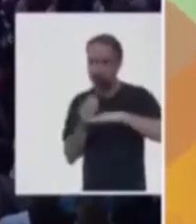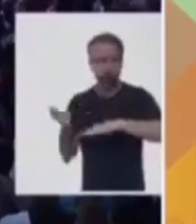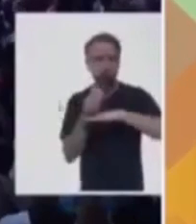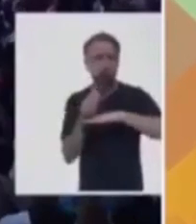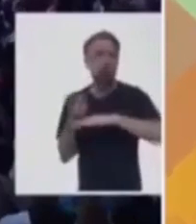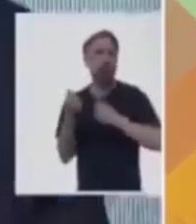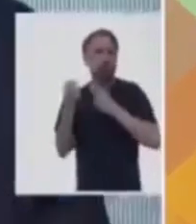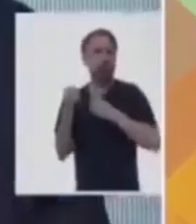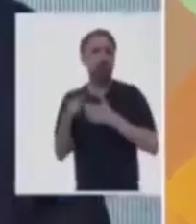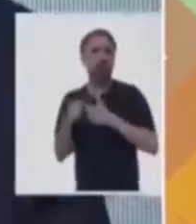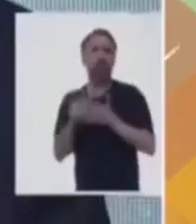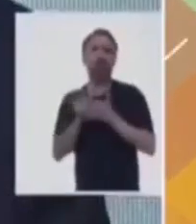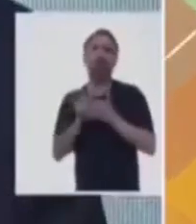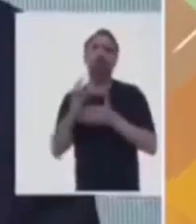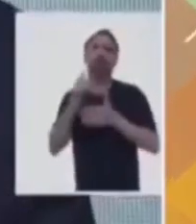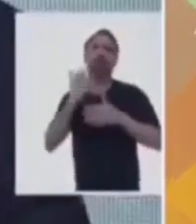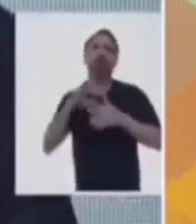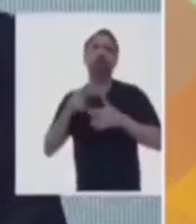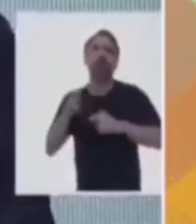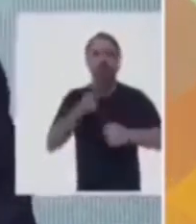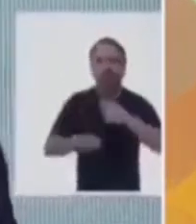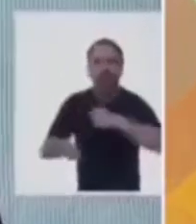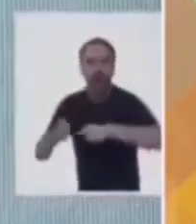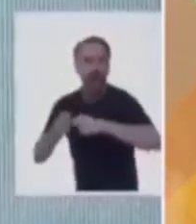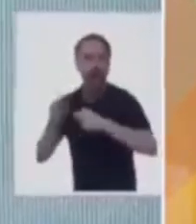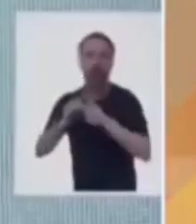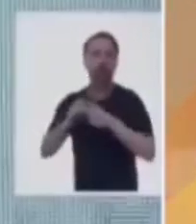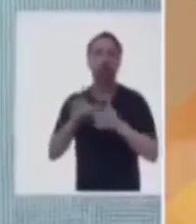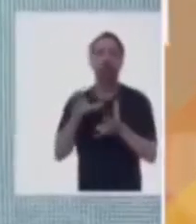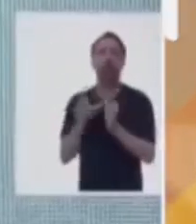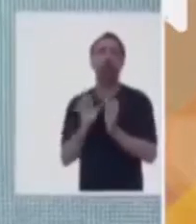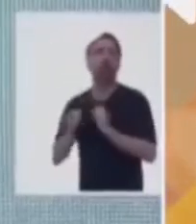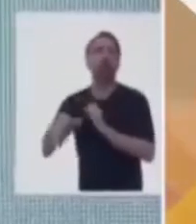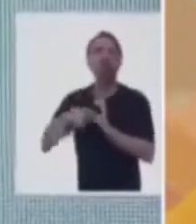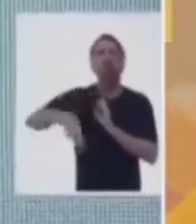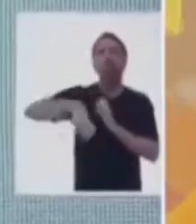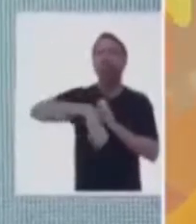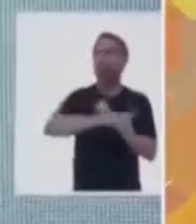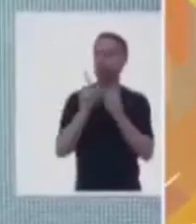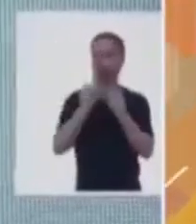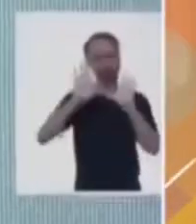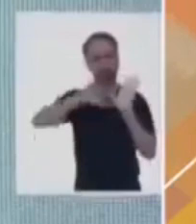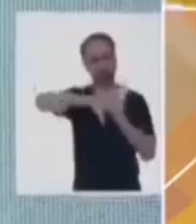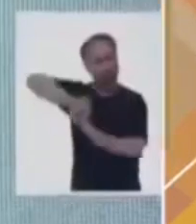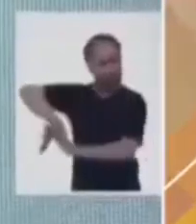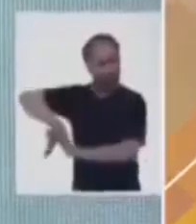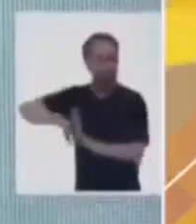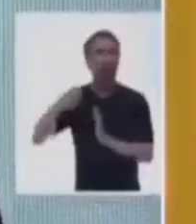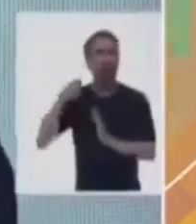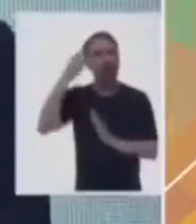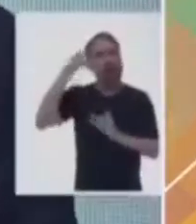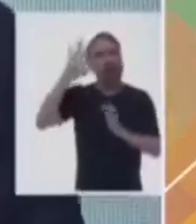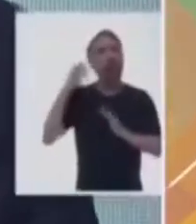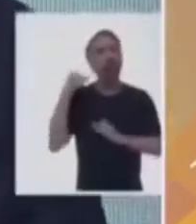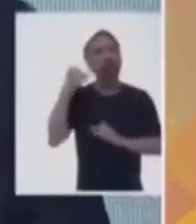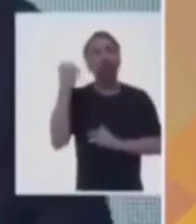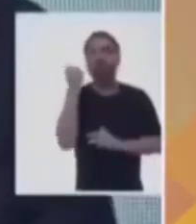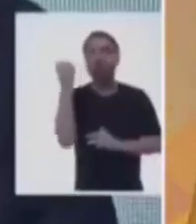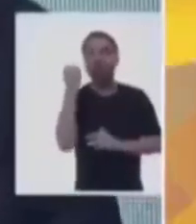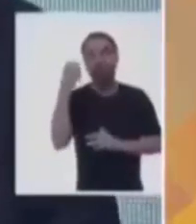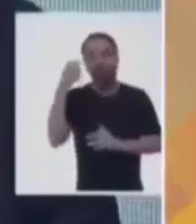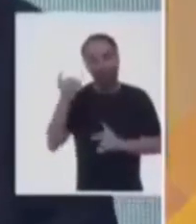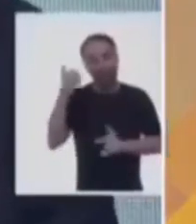Massa, mira, Massa, por ejemplo, tiene algo muy importante, que ya no tiene ni intendencias ni gobernaciones que están